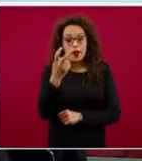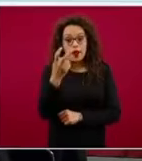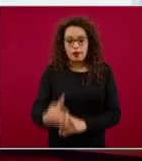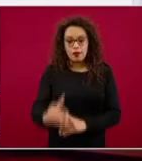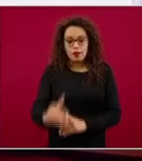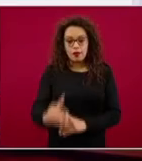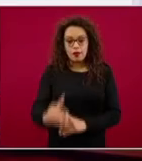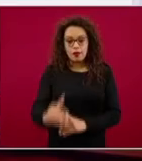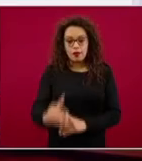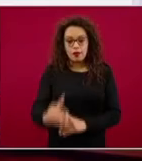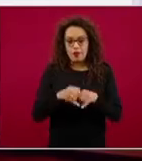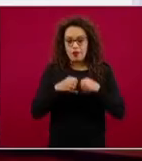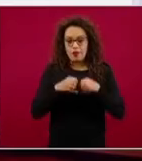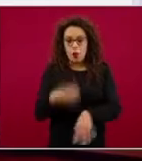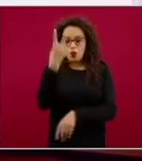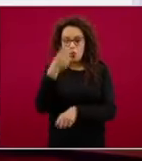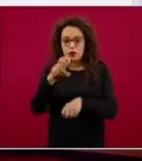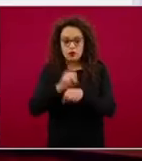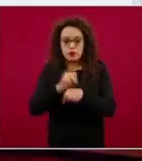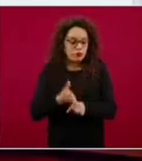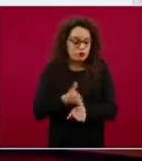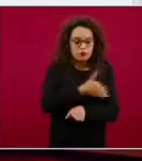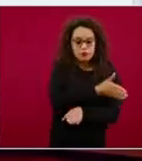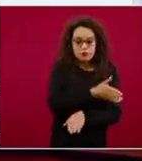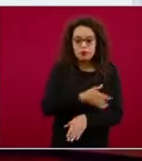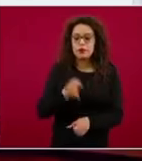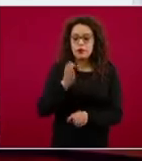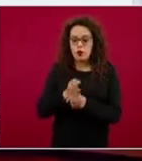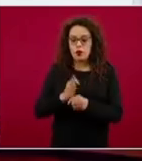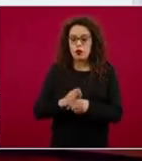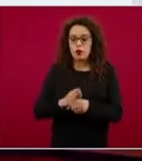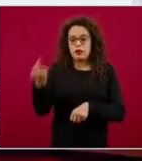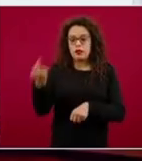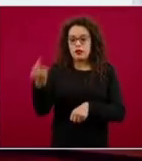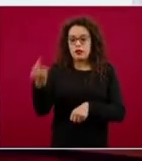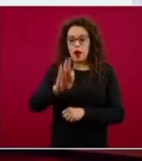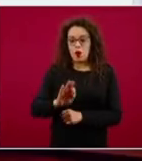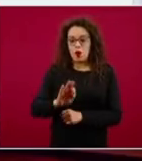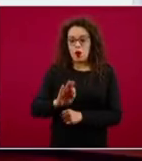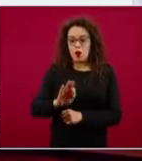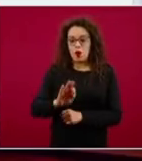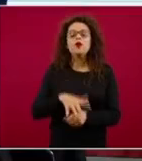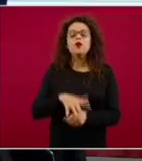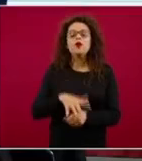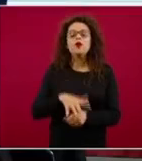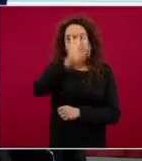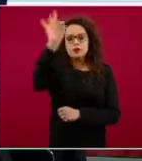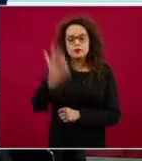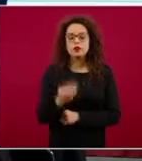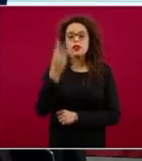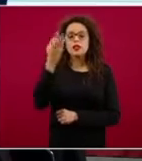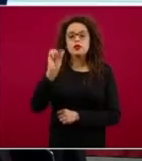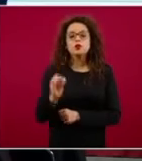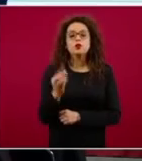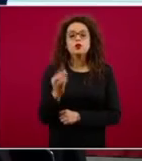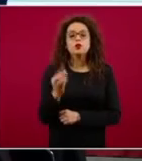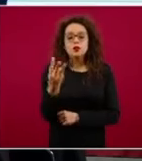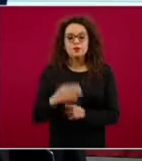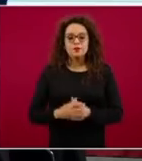información 2 semanas atrás, estamos viviendo en la semana 47, es de 3.3%.